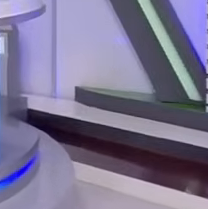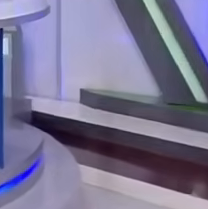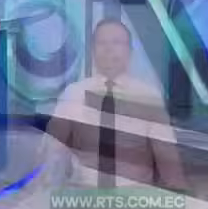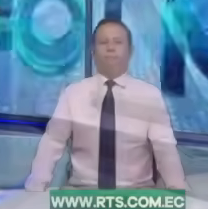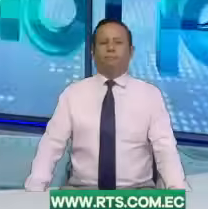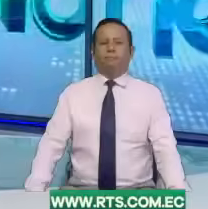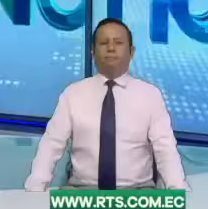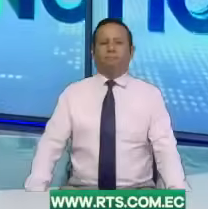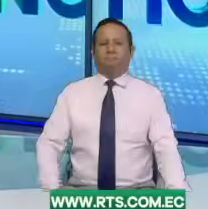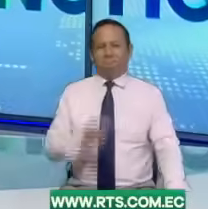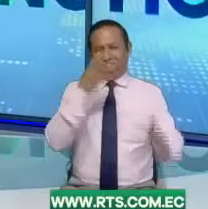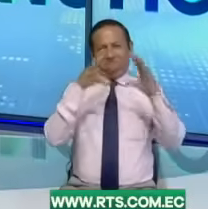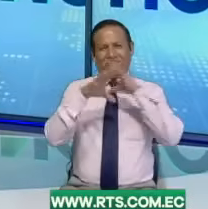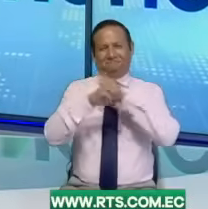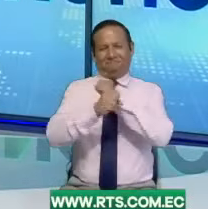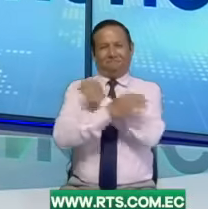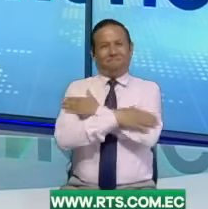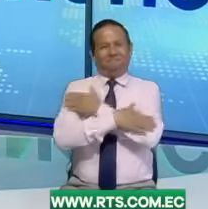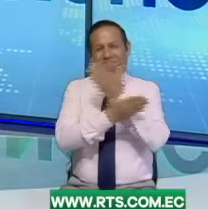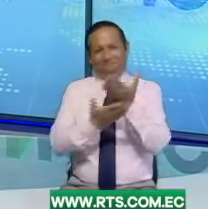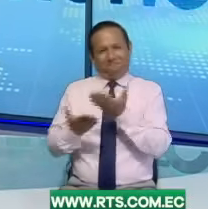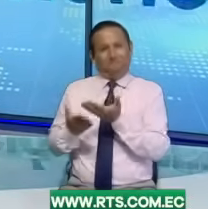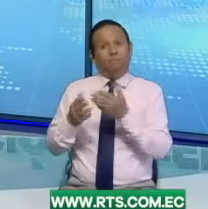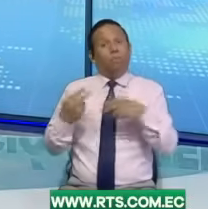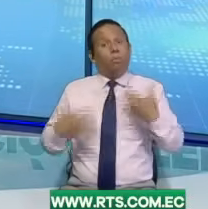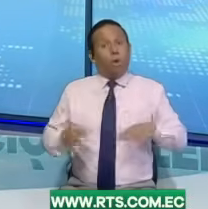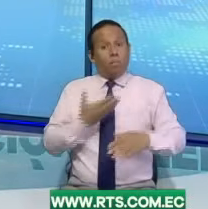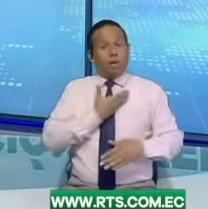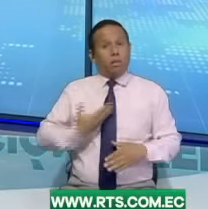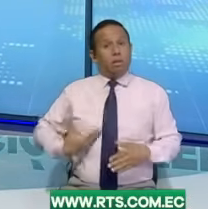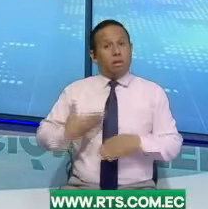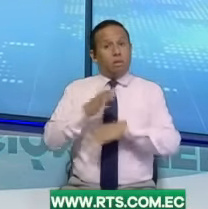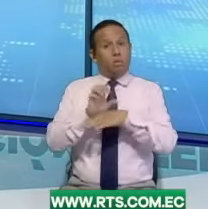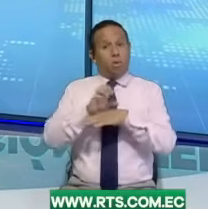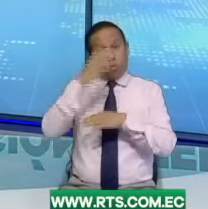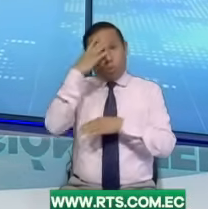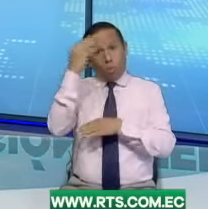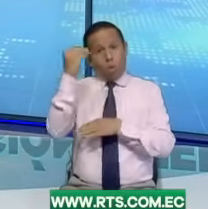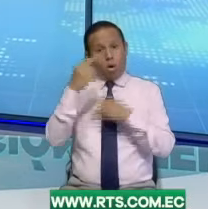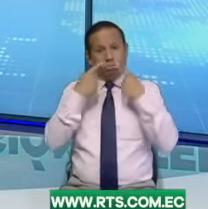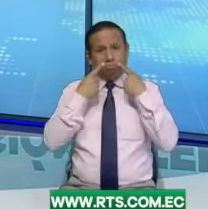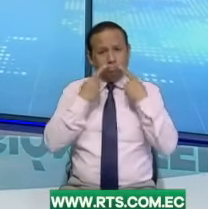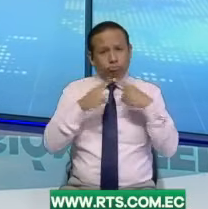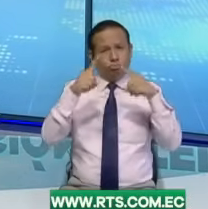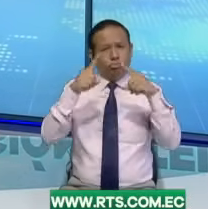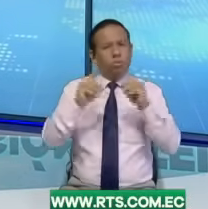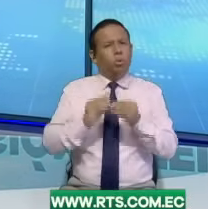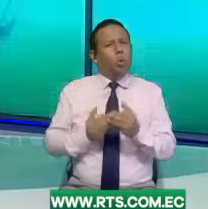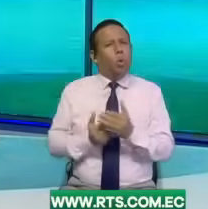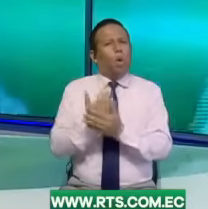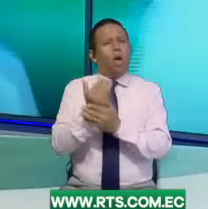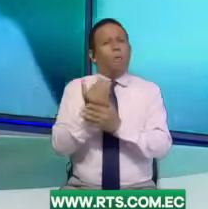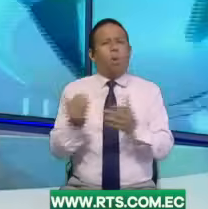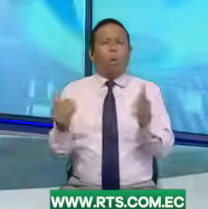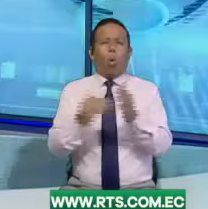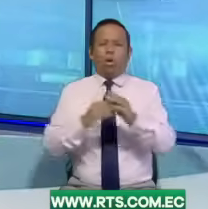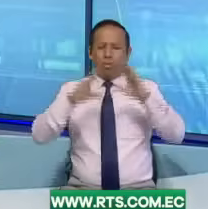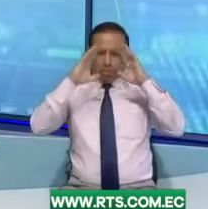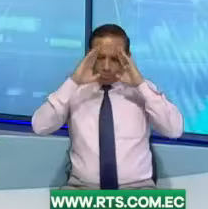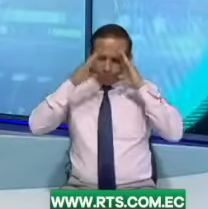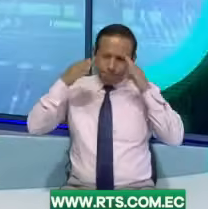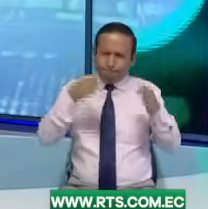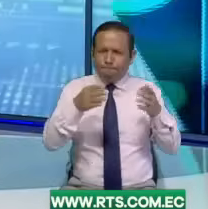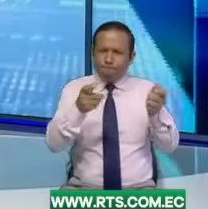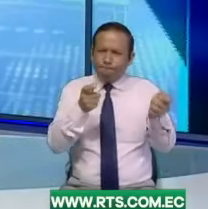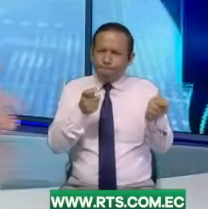Televidentes, buenas noches y bienvenidos. Mediante decreto ejecutivo, el presidente Daniel Noboa dispuso un nuevo estado de excepción en 7 provincias